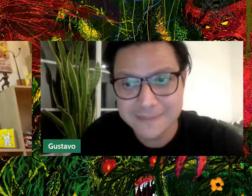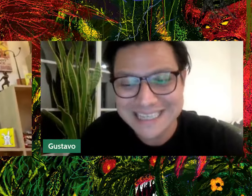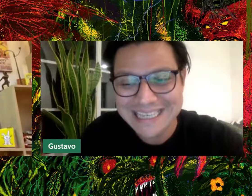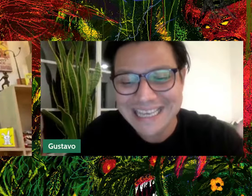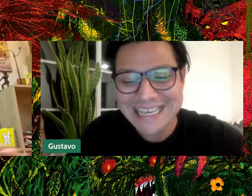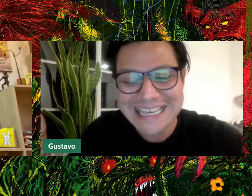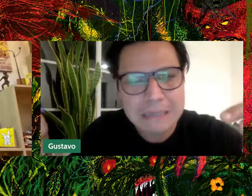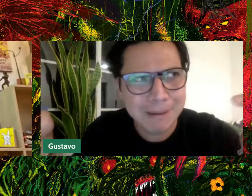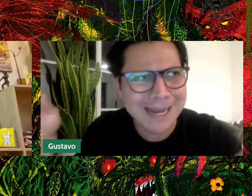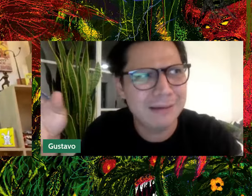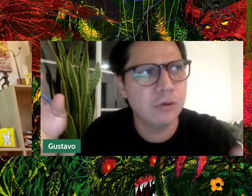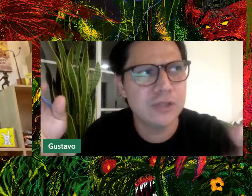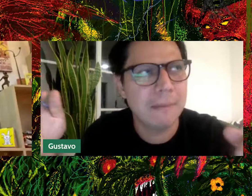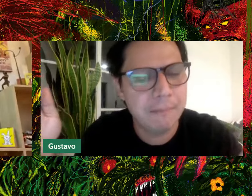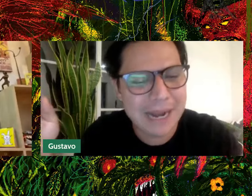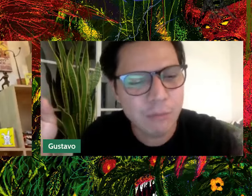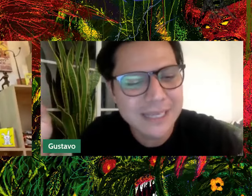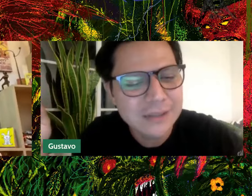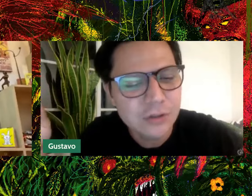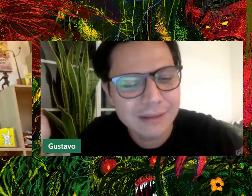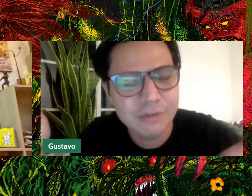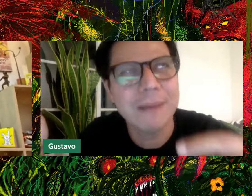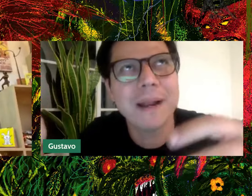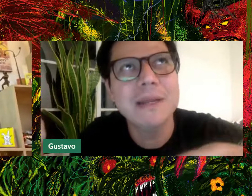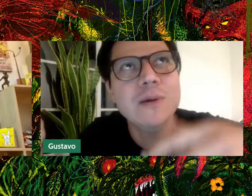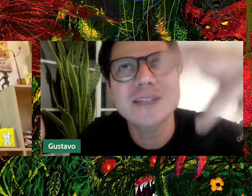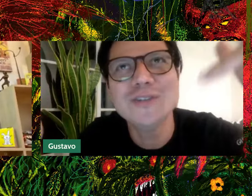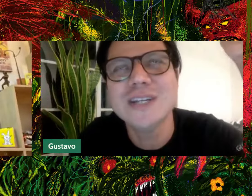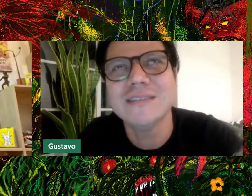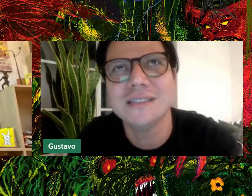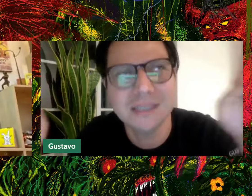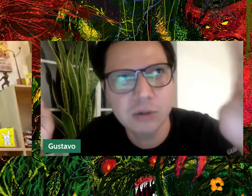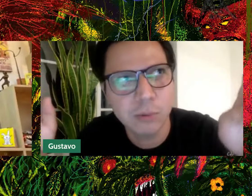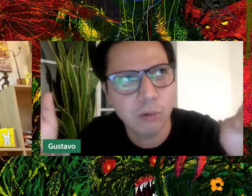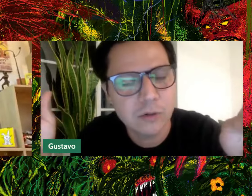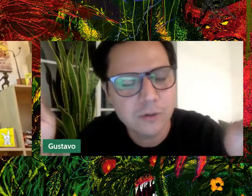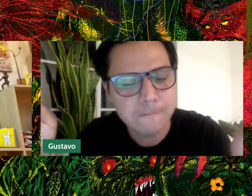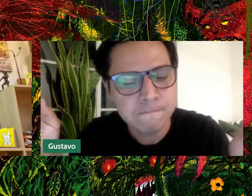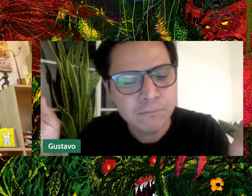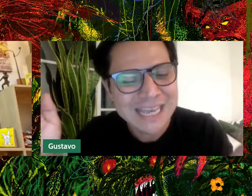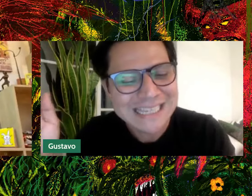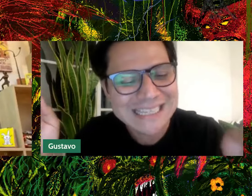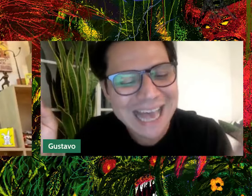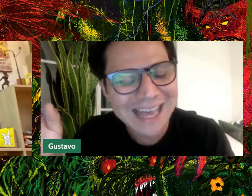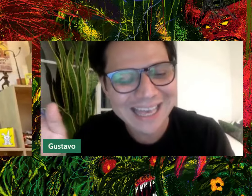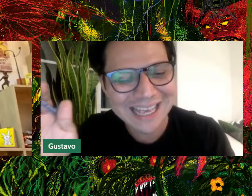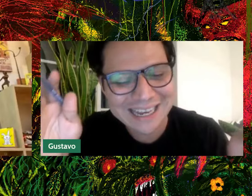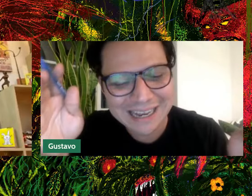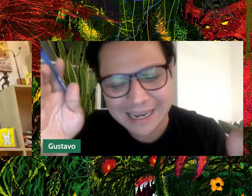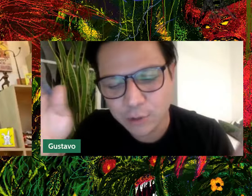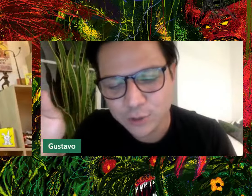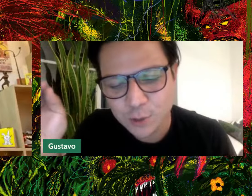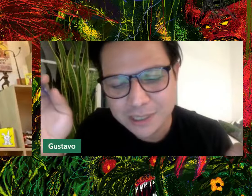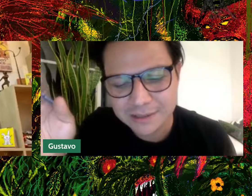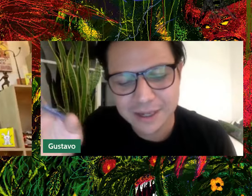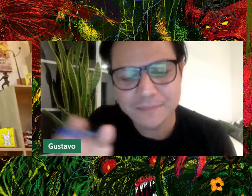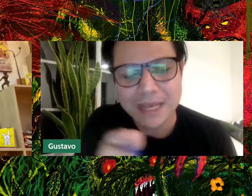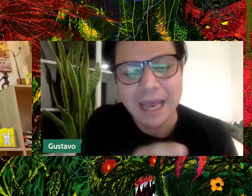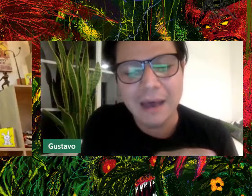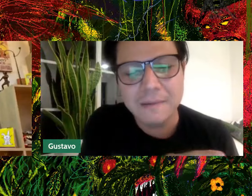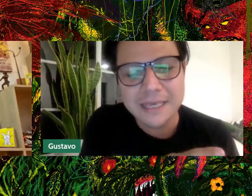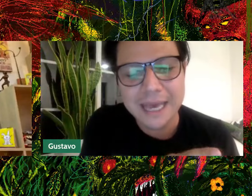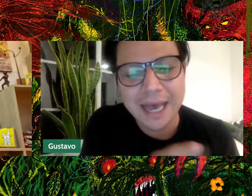Soviética, y para el momento, o sea, para 1935 por lo menos, ya en la Unión